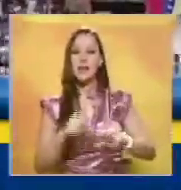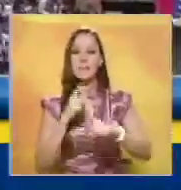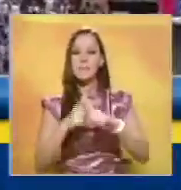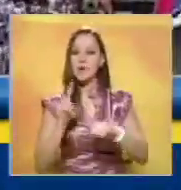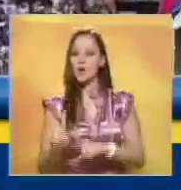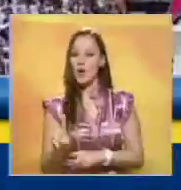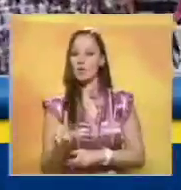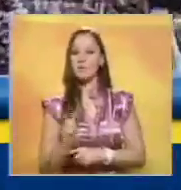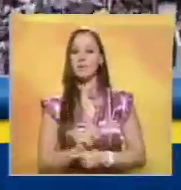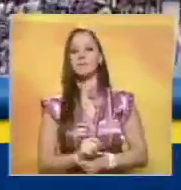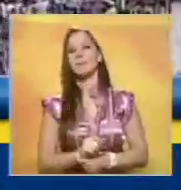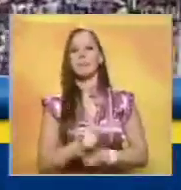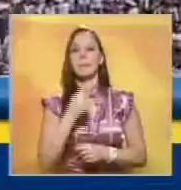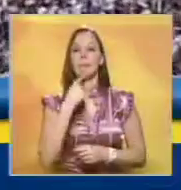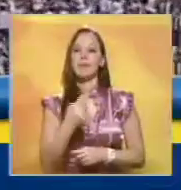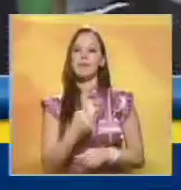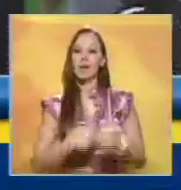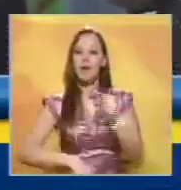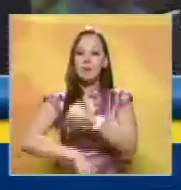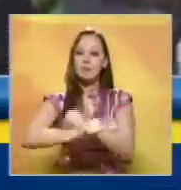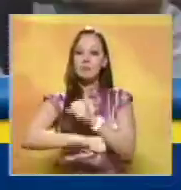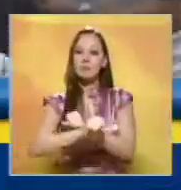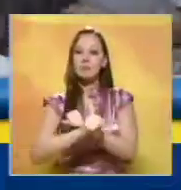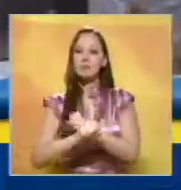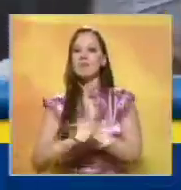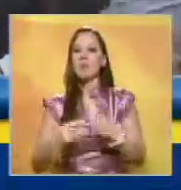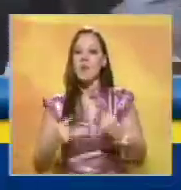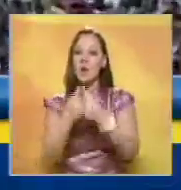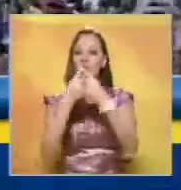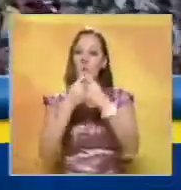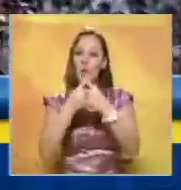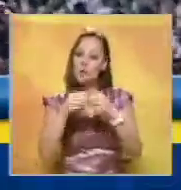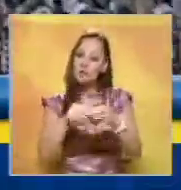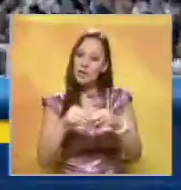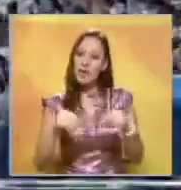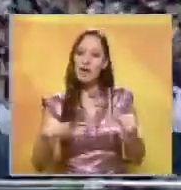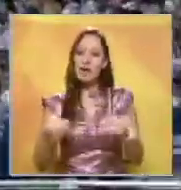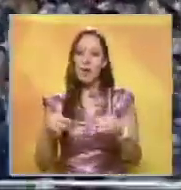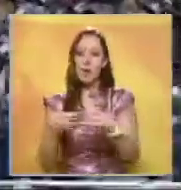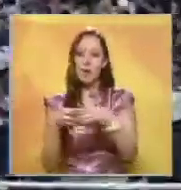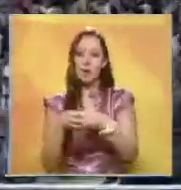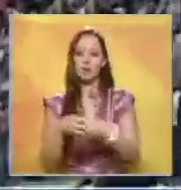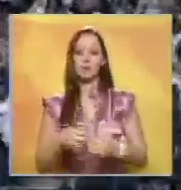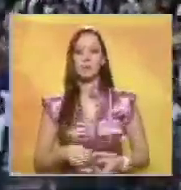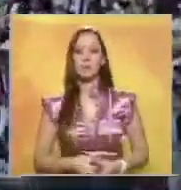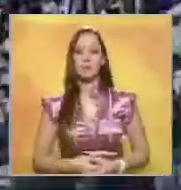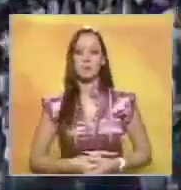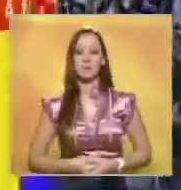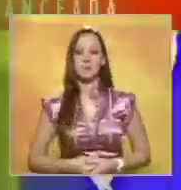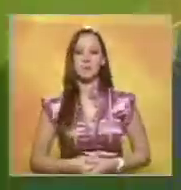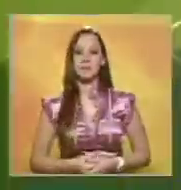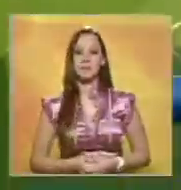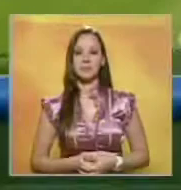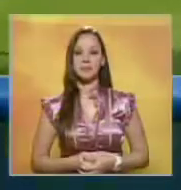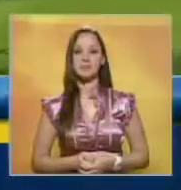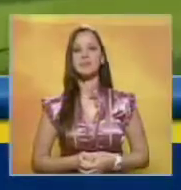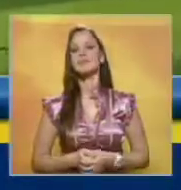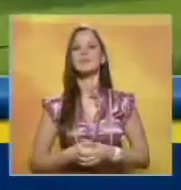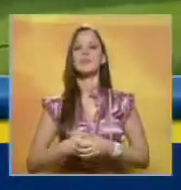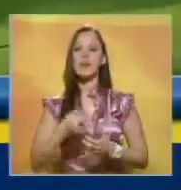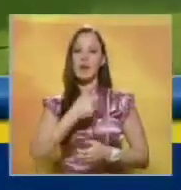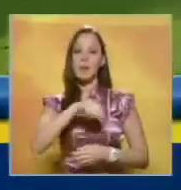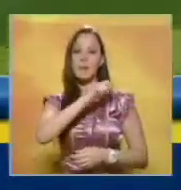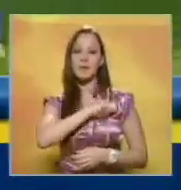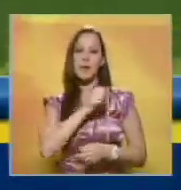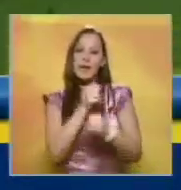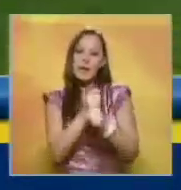Carolina. Zamora disputará ahora la final del balompié criollo contra Mineros de Guayana, el ganador del torneo de apertura. Y en España habrá que esperar